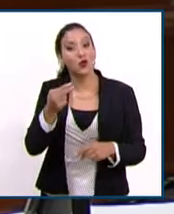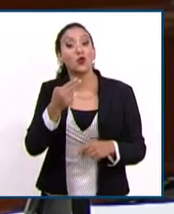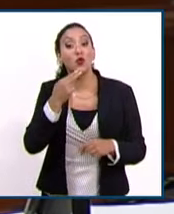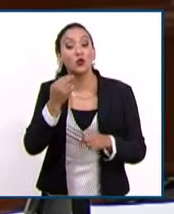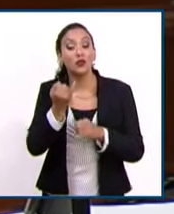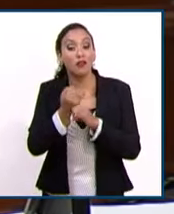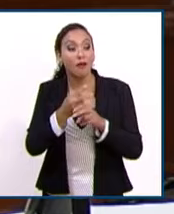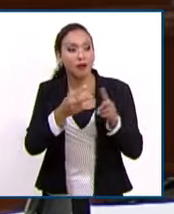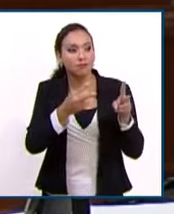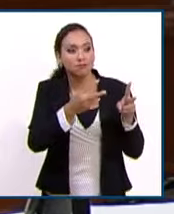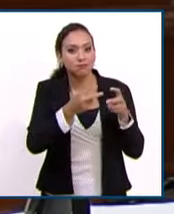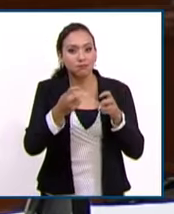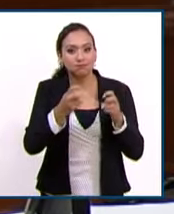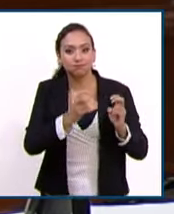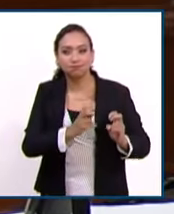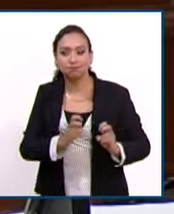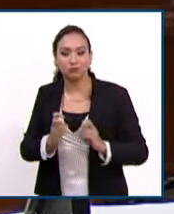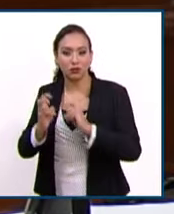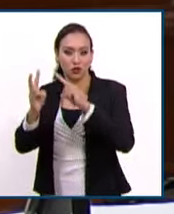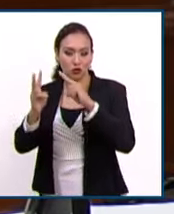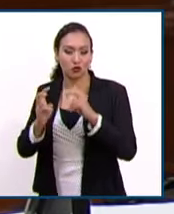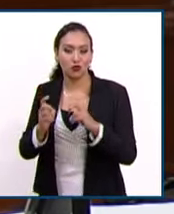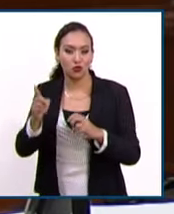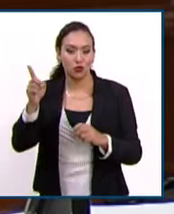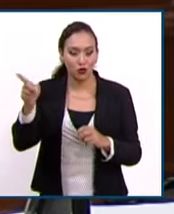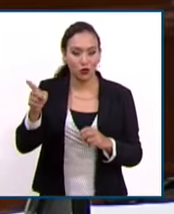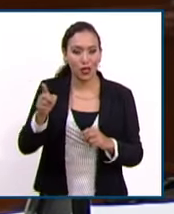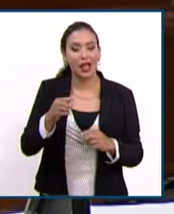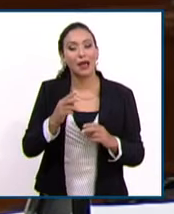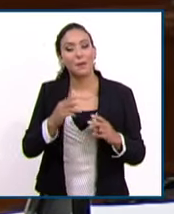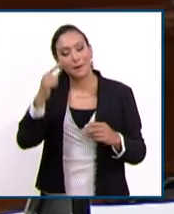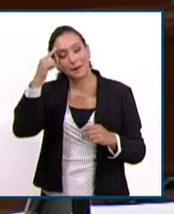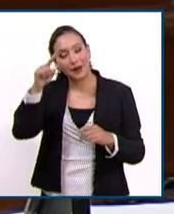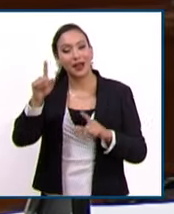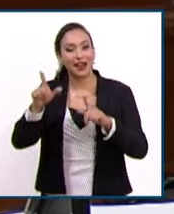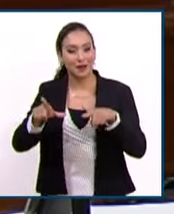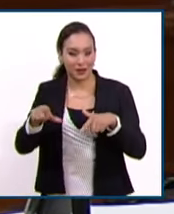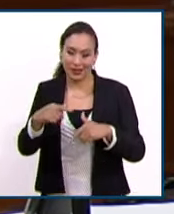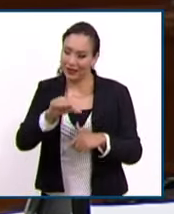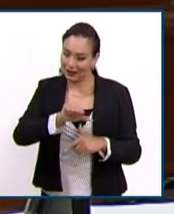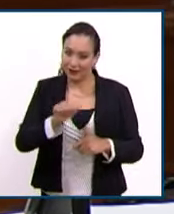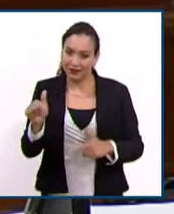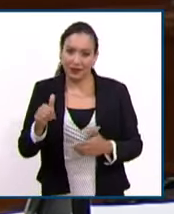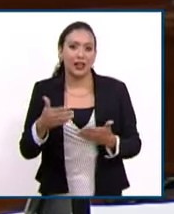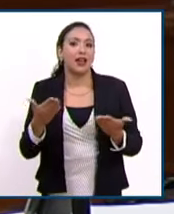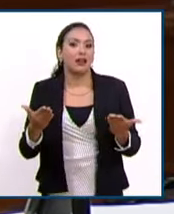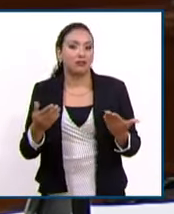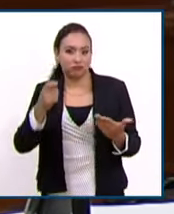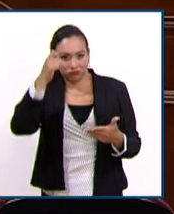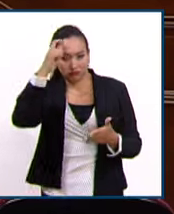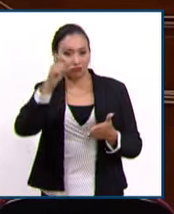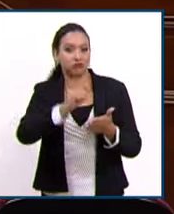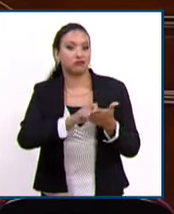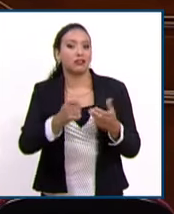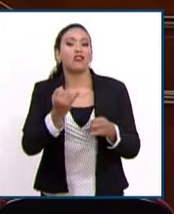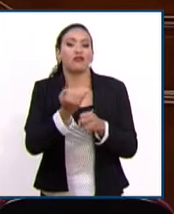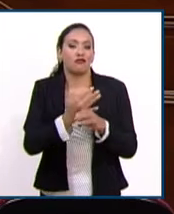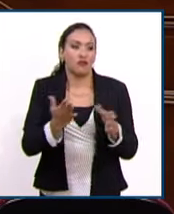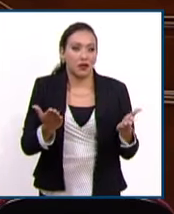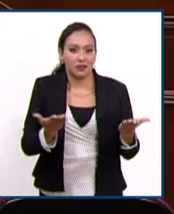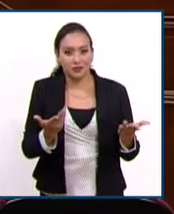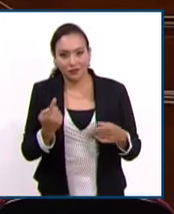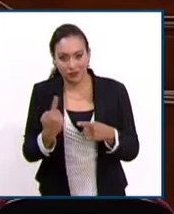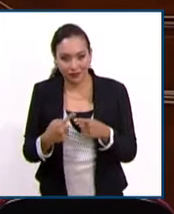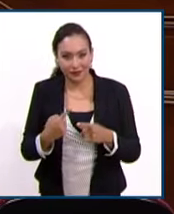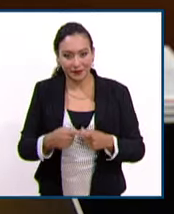esas plataformas, vía la publicidad, pues lucran con toda esta información. Frente a la